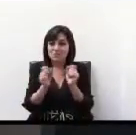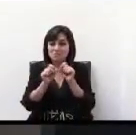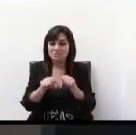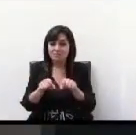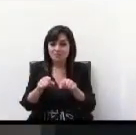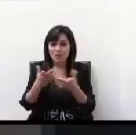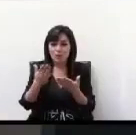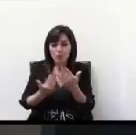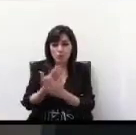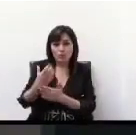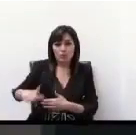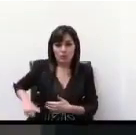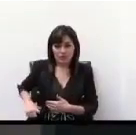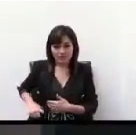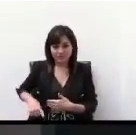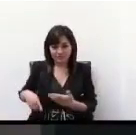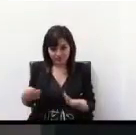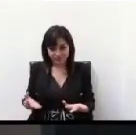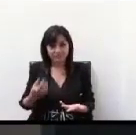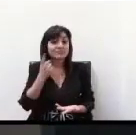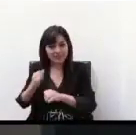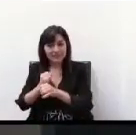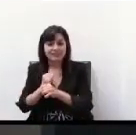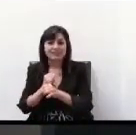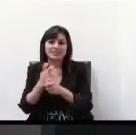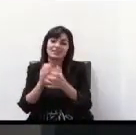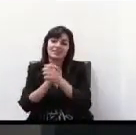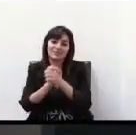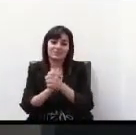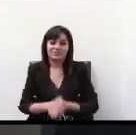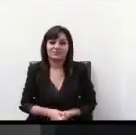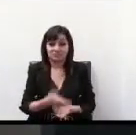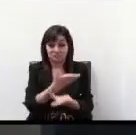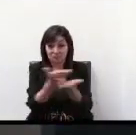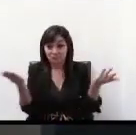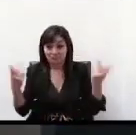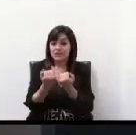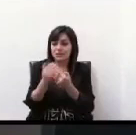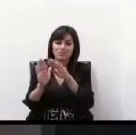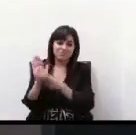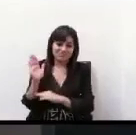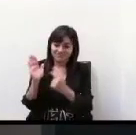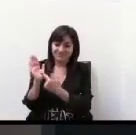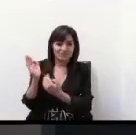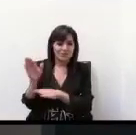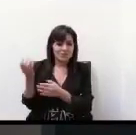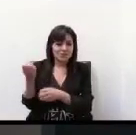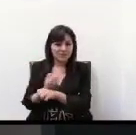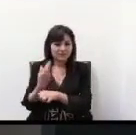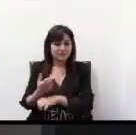Diputadas y diputados del Honorable Congreso del Estado, poblanas y poblanos,